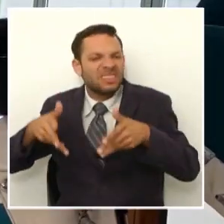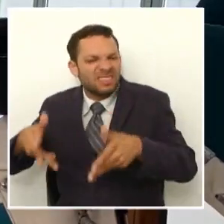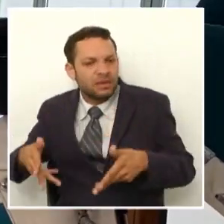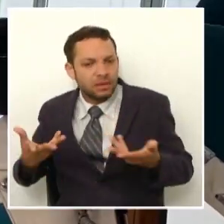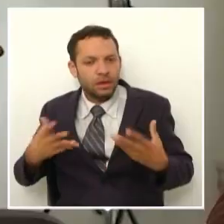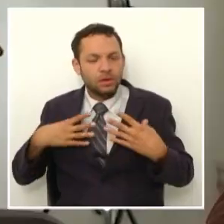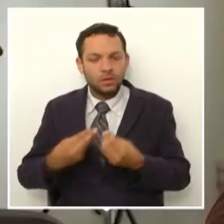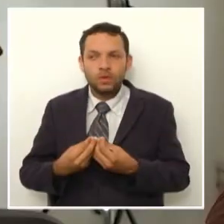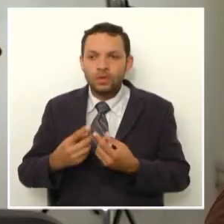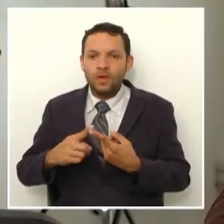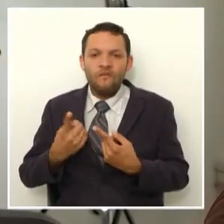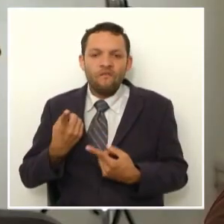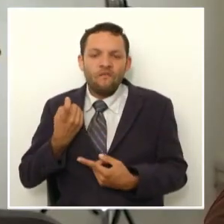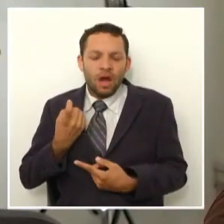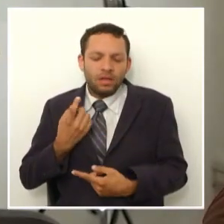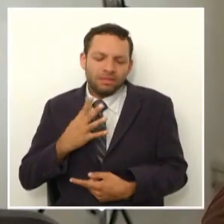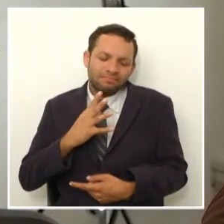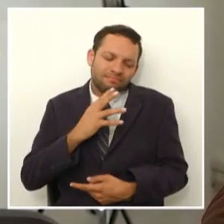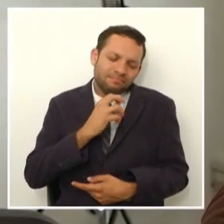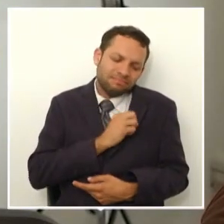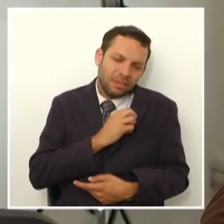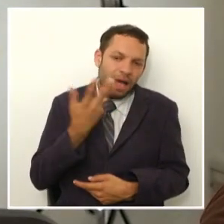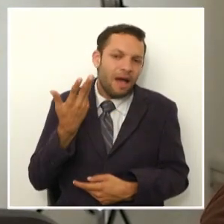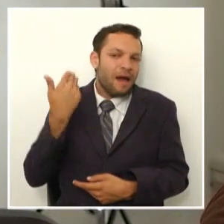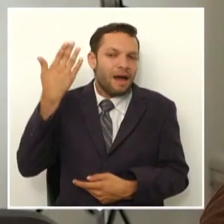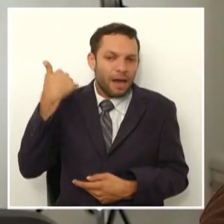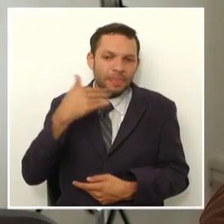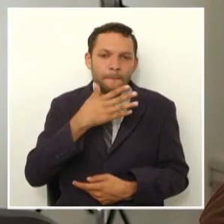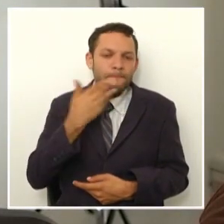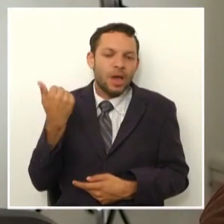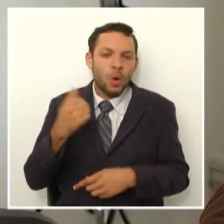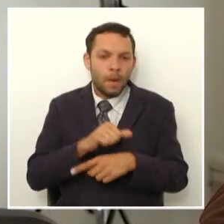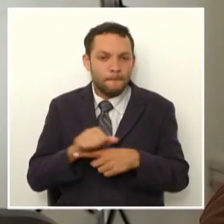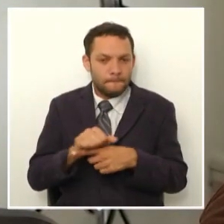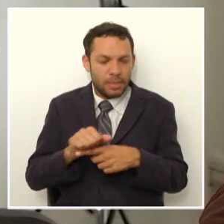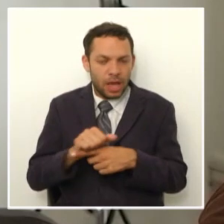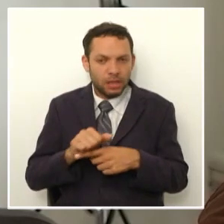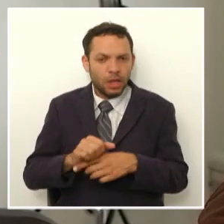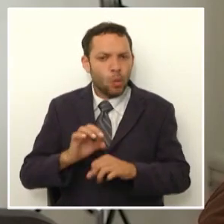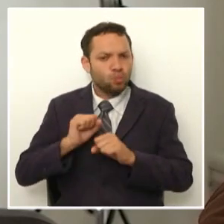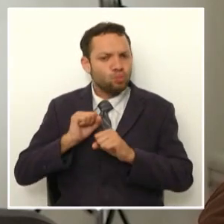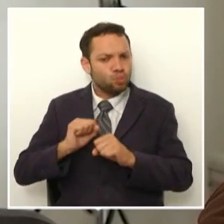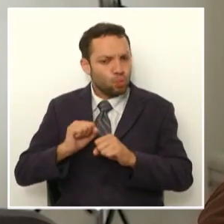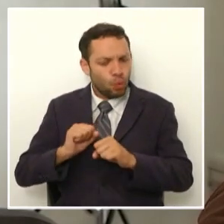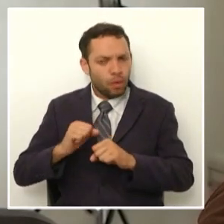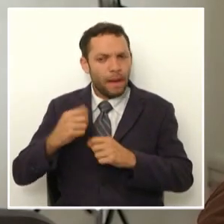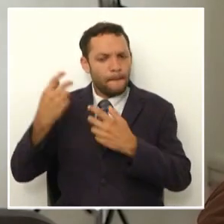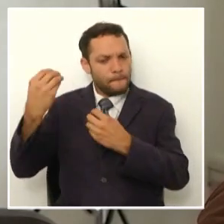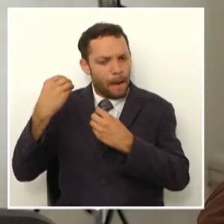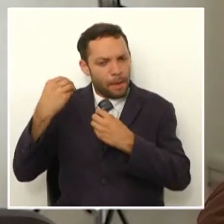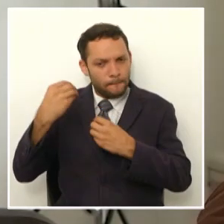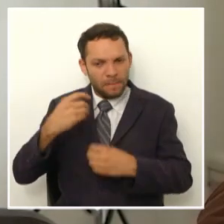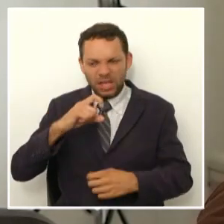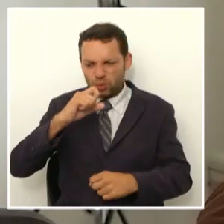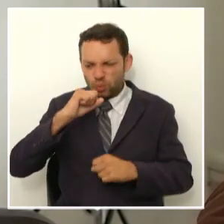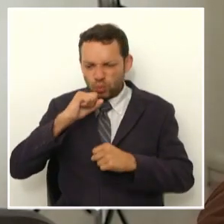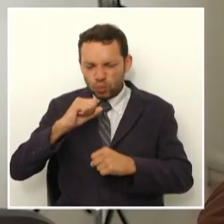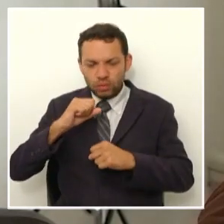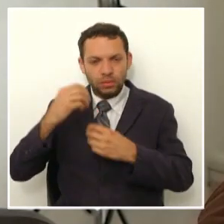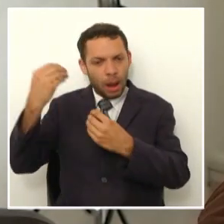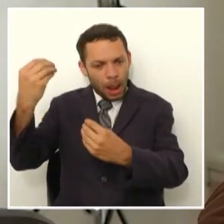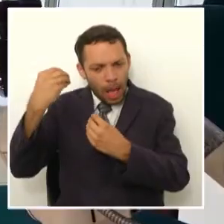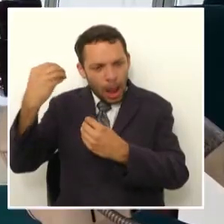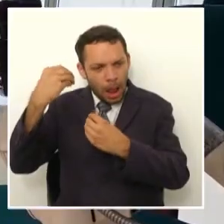nos formamos en esa época, donde las exigencias académicas eran tan grandes.